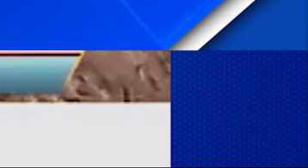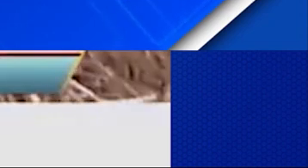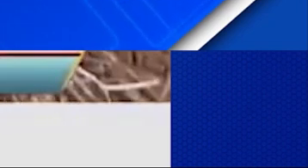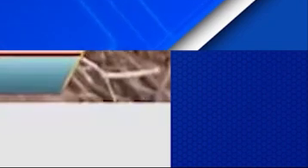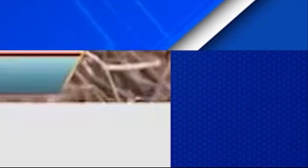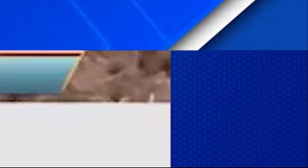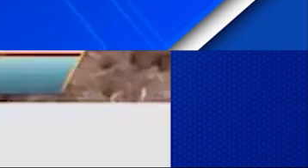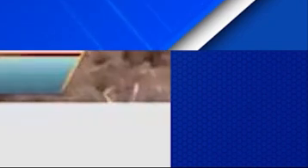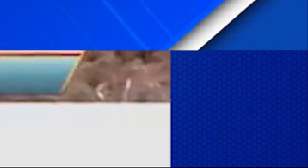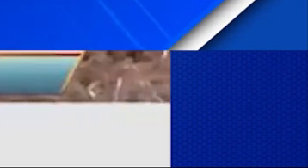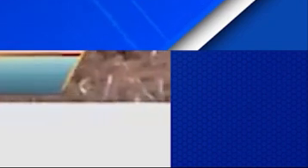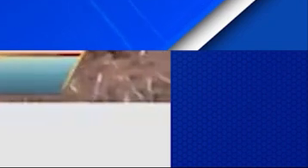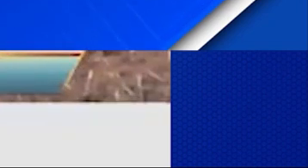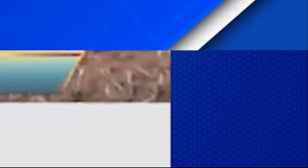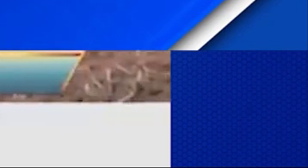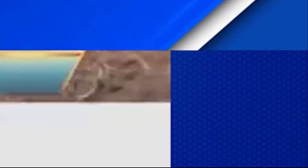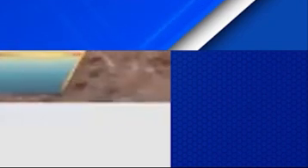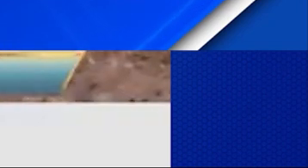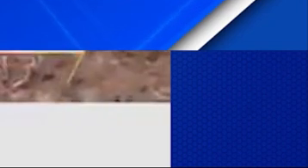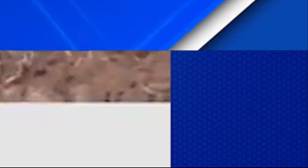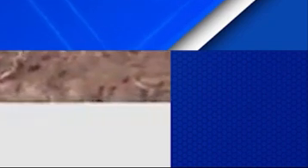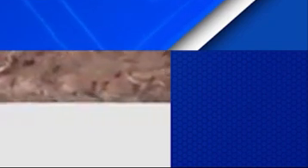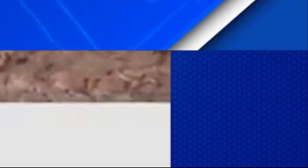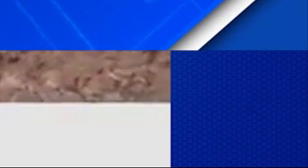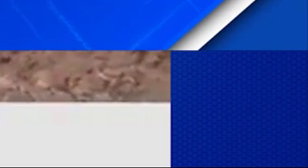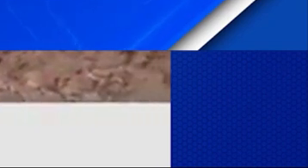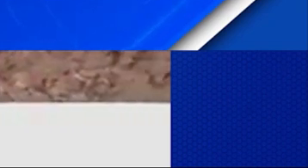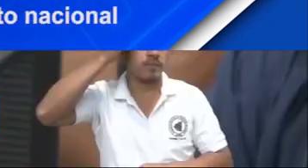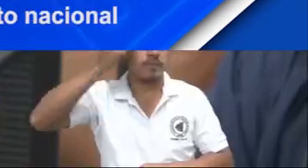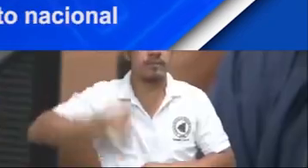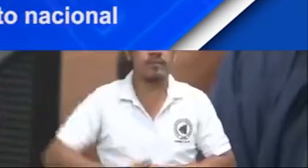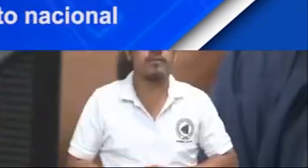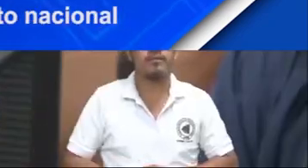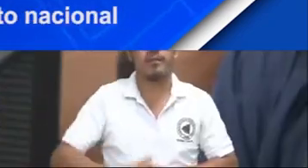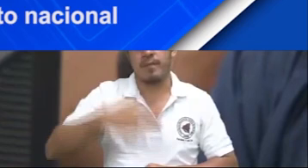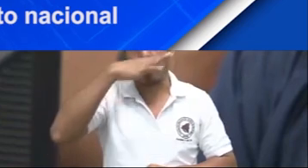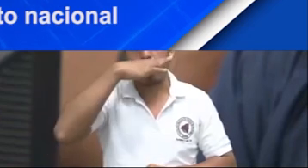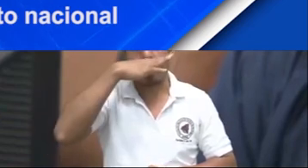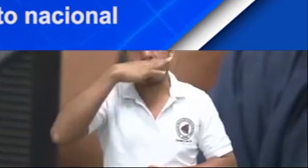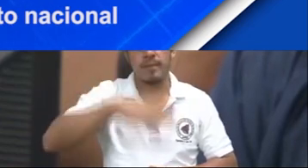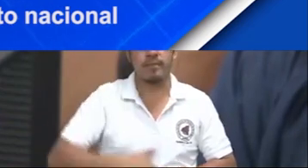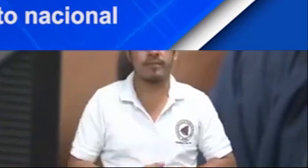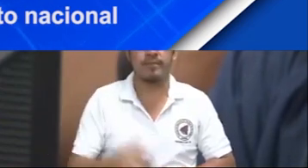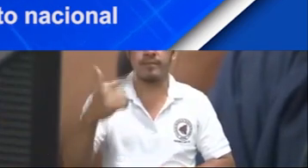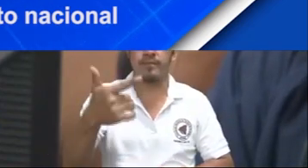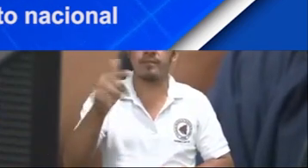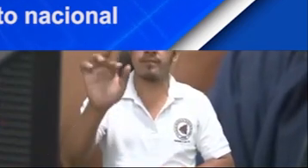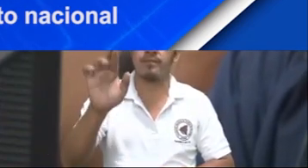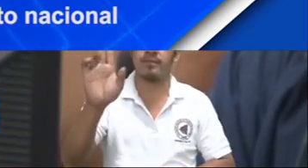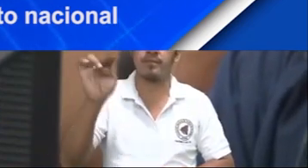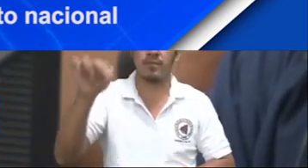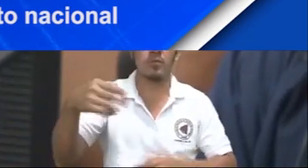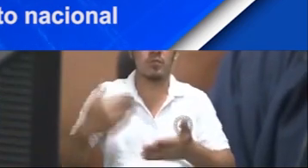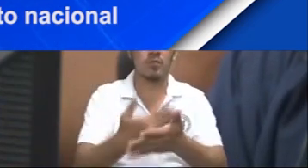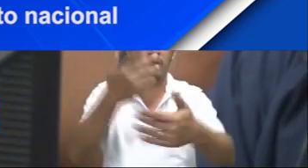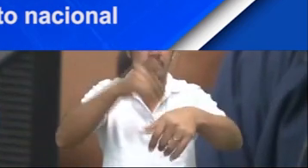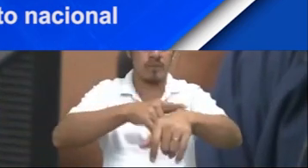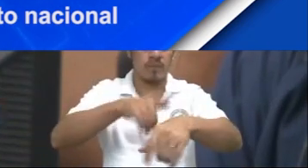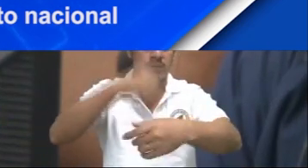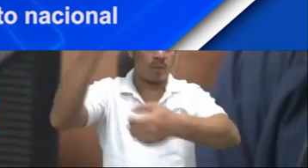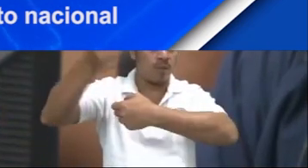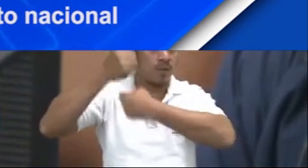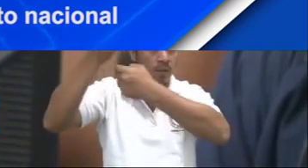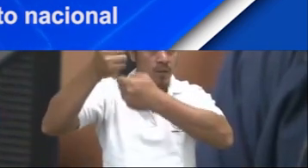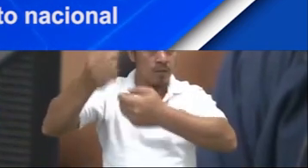2022-2026. El Gobierno de Reconciliación y Unidad Nacional, en esta nueva etapa de